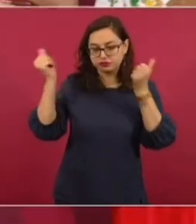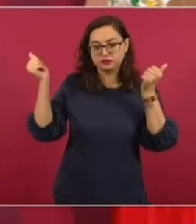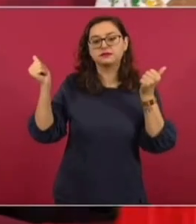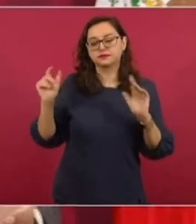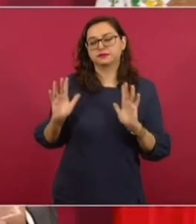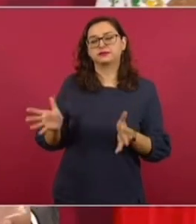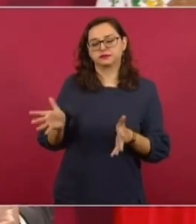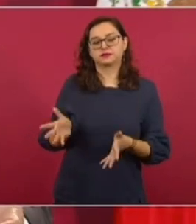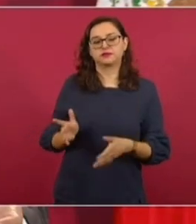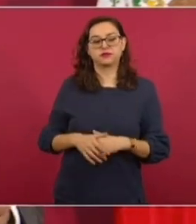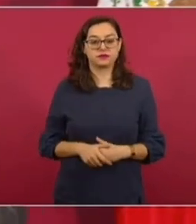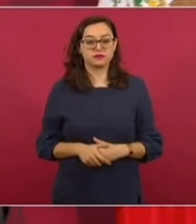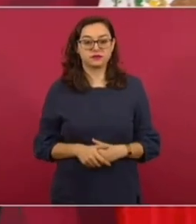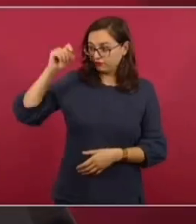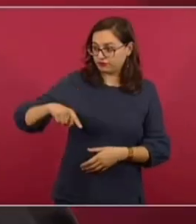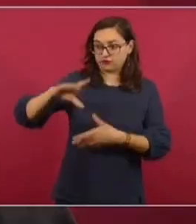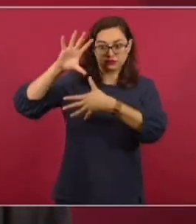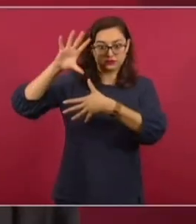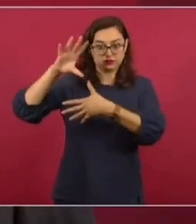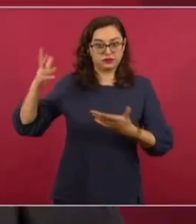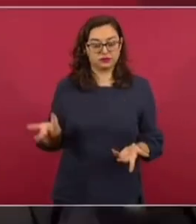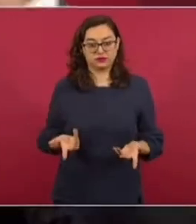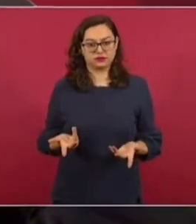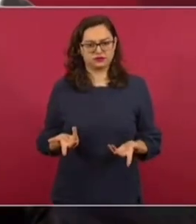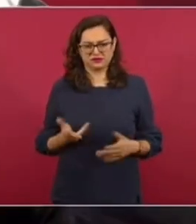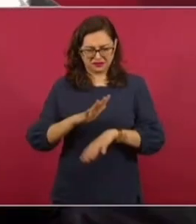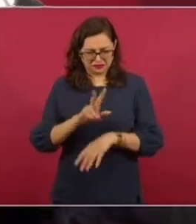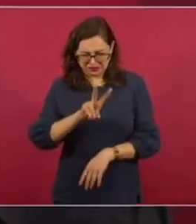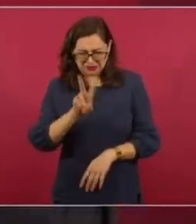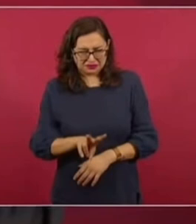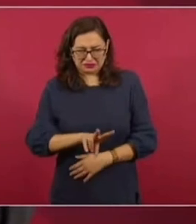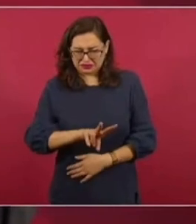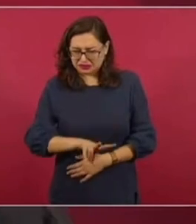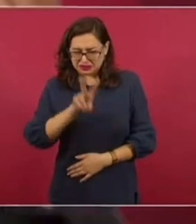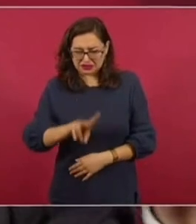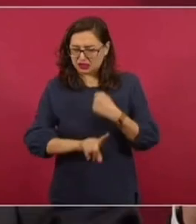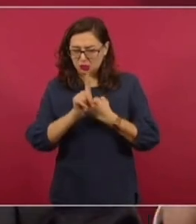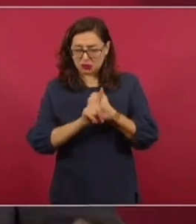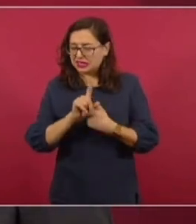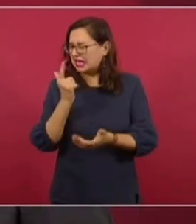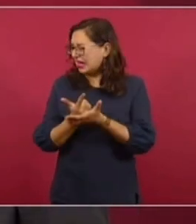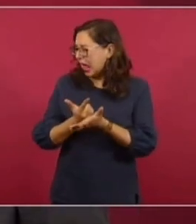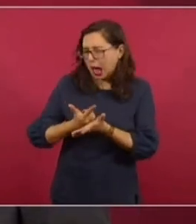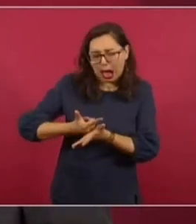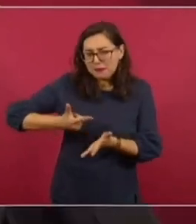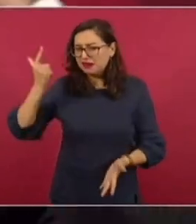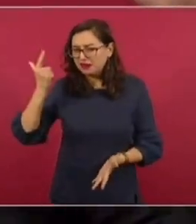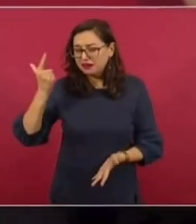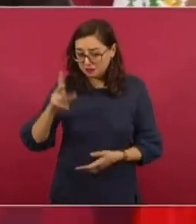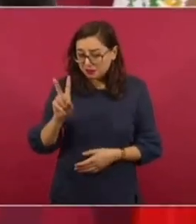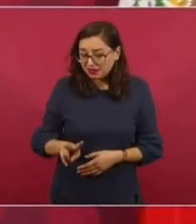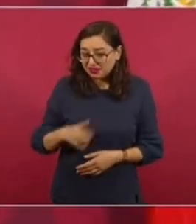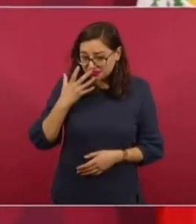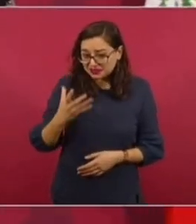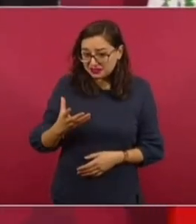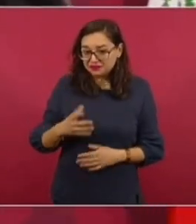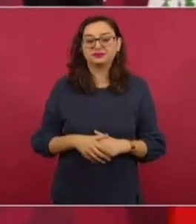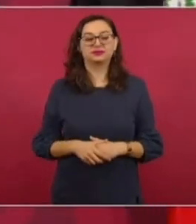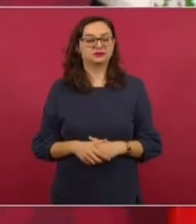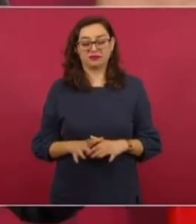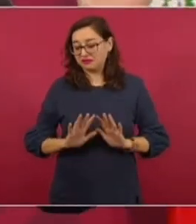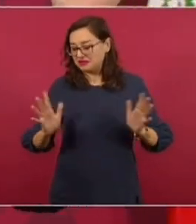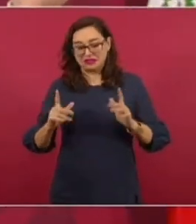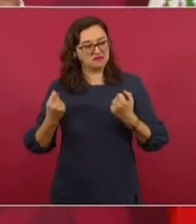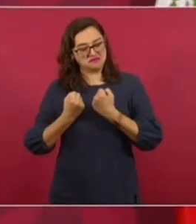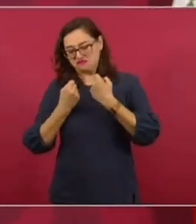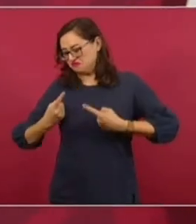vamos a reconciliar? Y que son gravísimos los problemas que tenemos. Lo que nos separa es